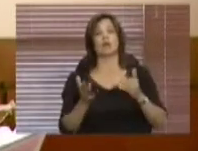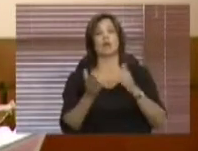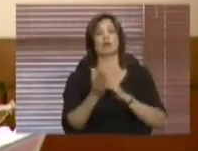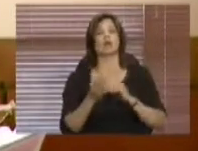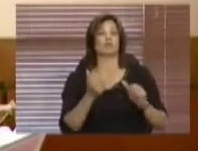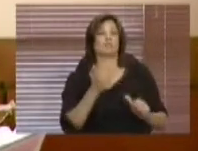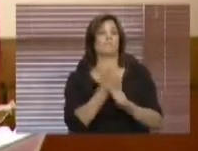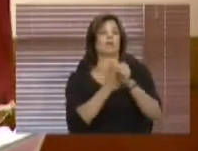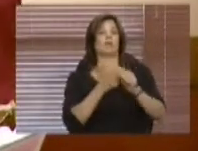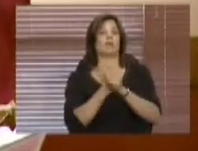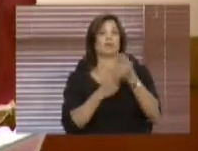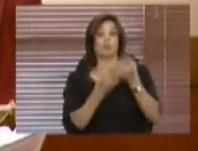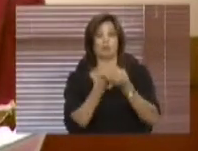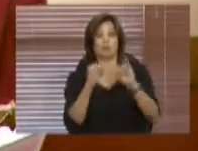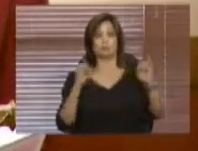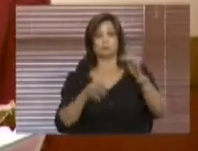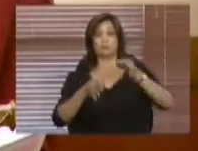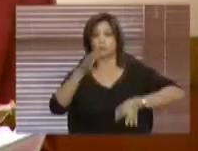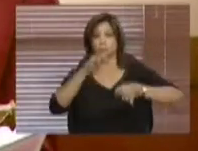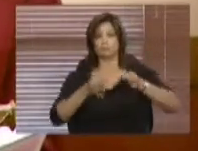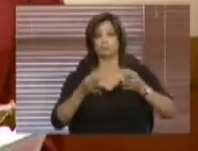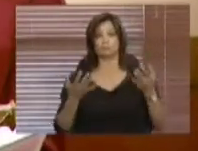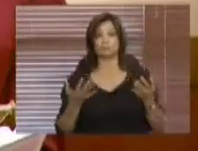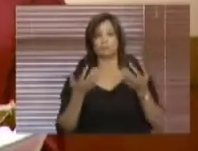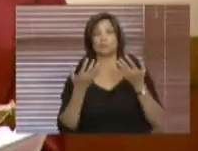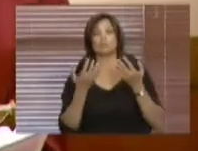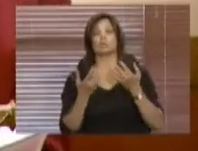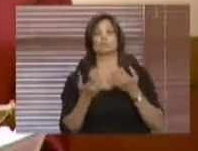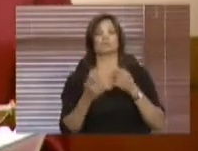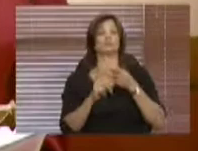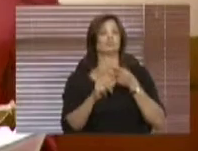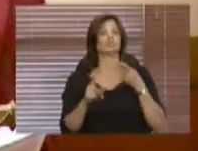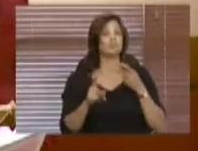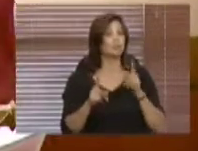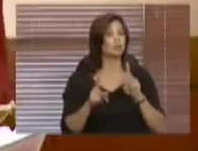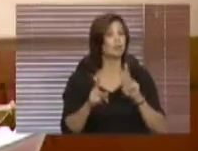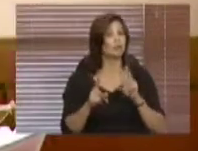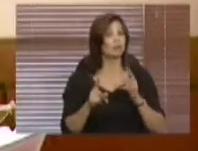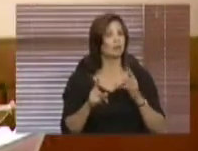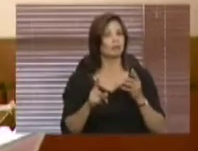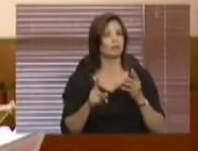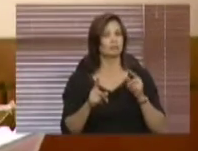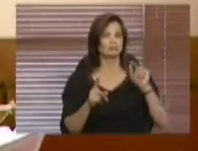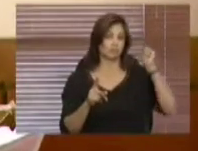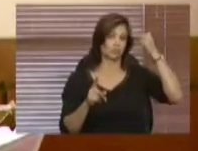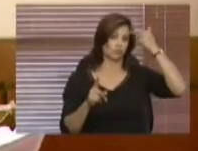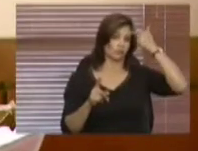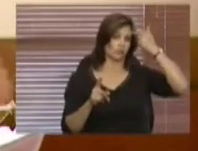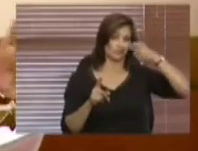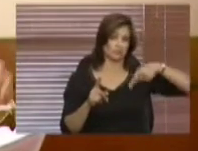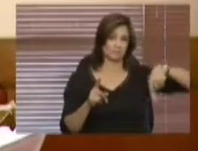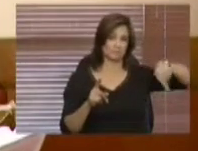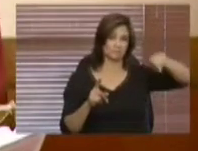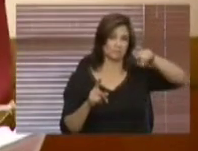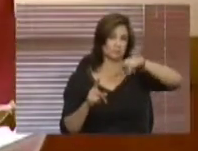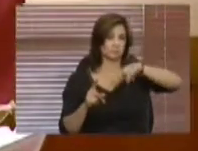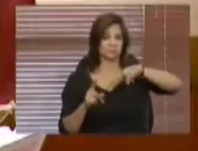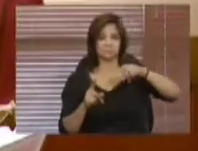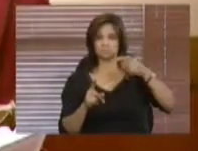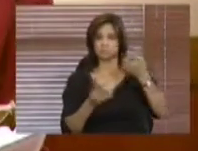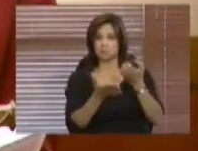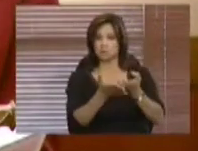más graves a la independencia judicial hoy no provienen necesariamente de los gobernantes ni de los sectores